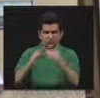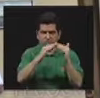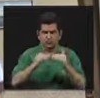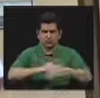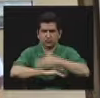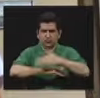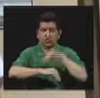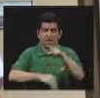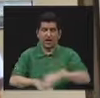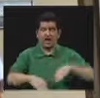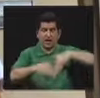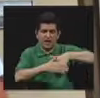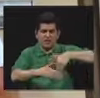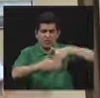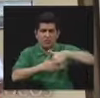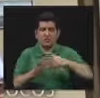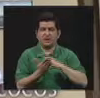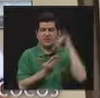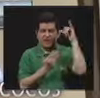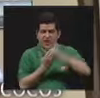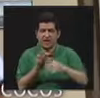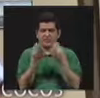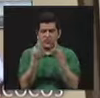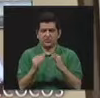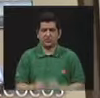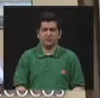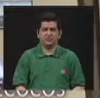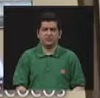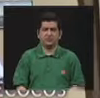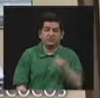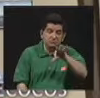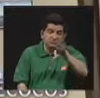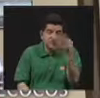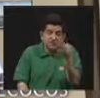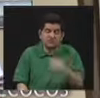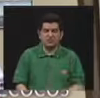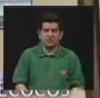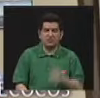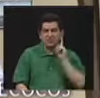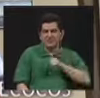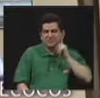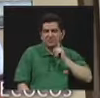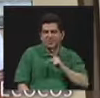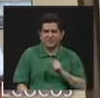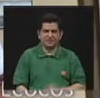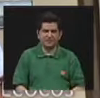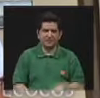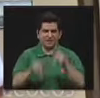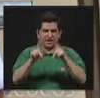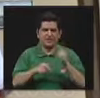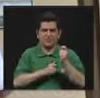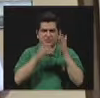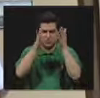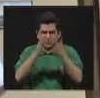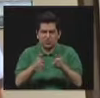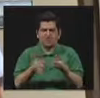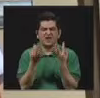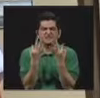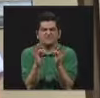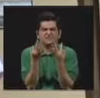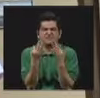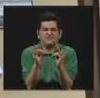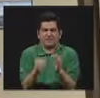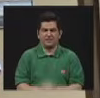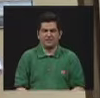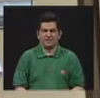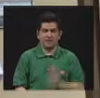y entendemos que esto es un traspié que quieren hacerle al proyecto de ley, porque así, con ese engaño a los y a las pescadoras, lo